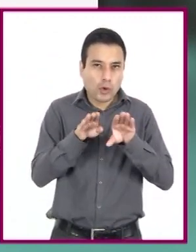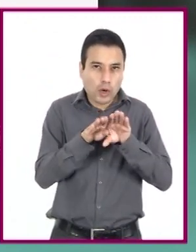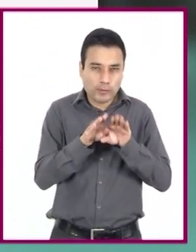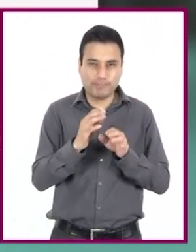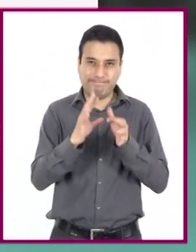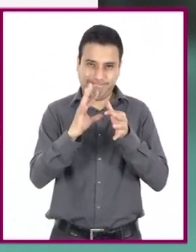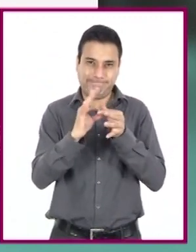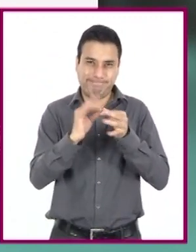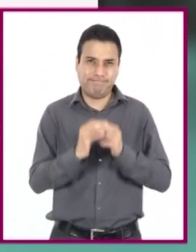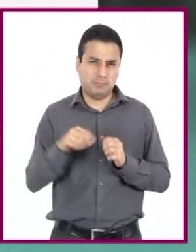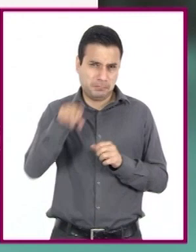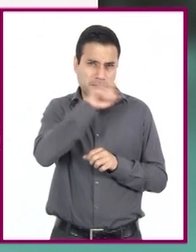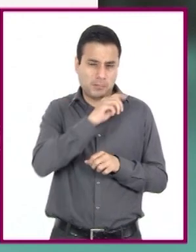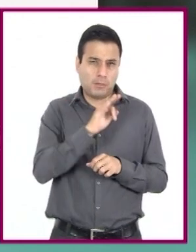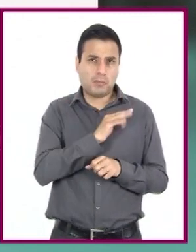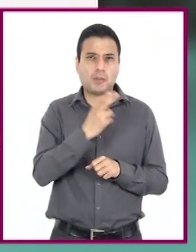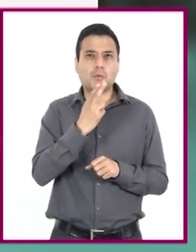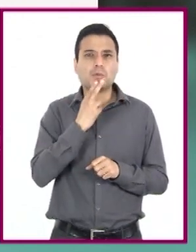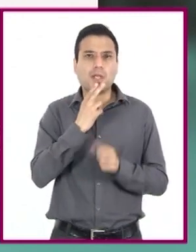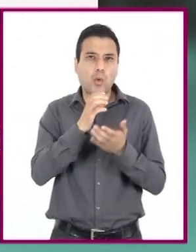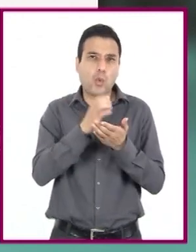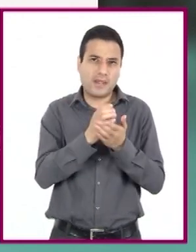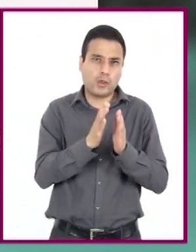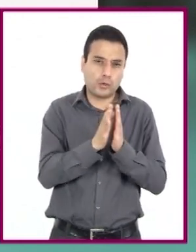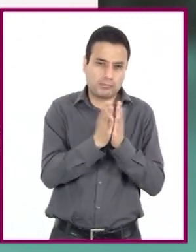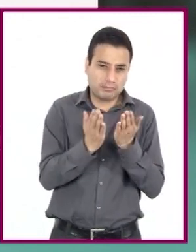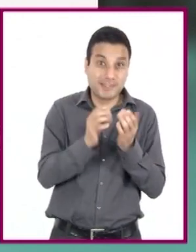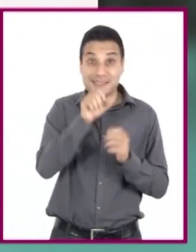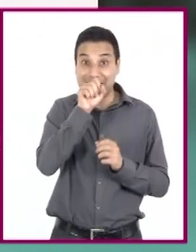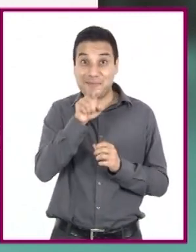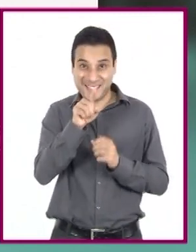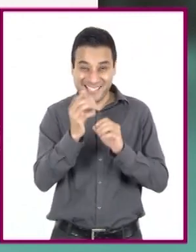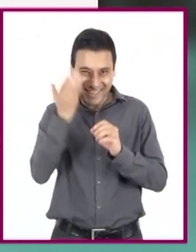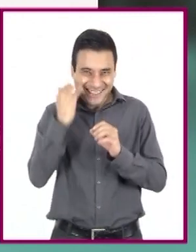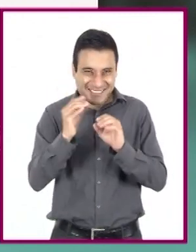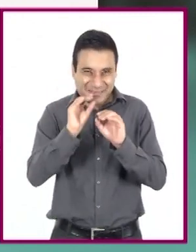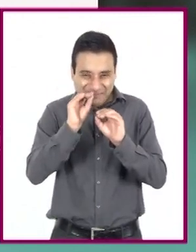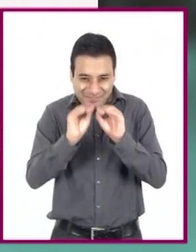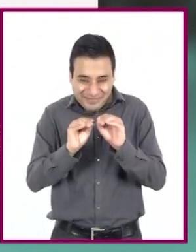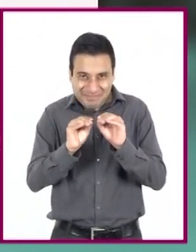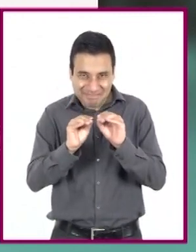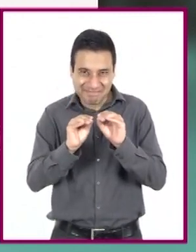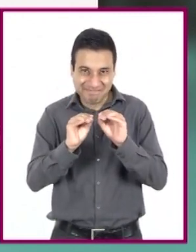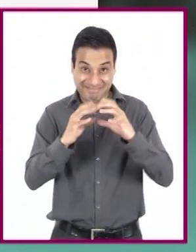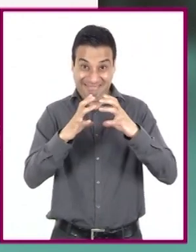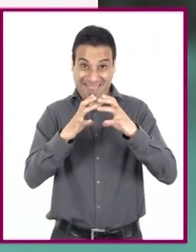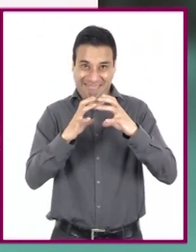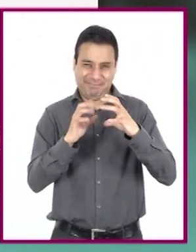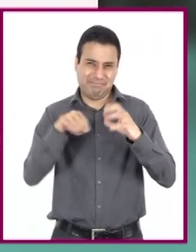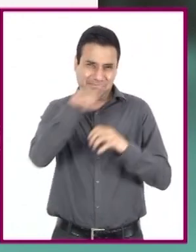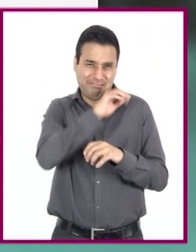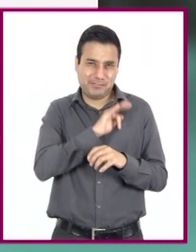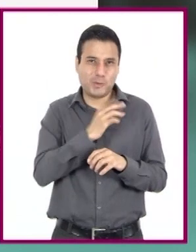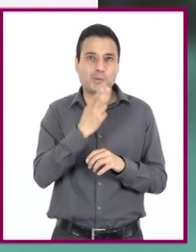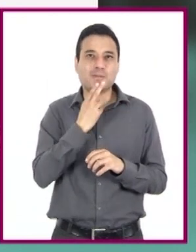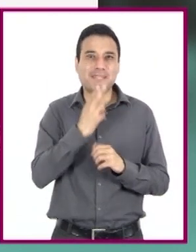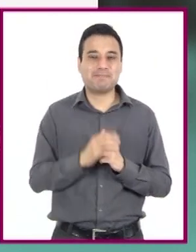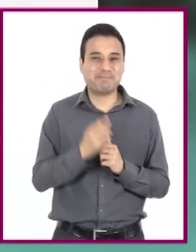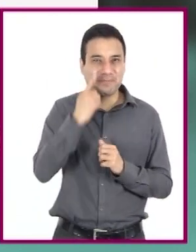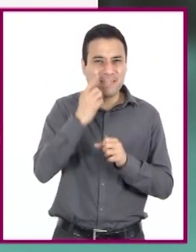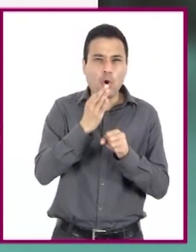sus apuntes y el modelo que han construido hasta el momento, pues les será de mucha utilidad. En esta